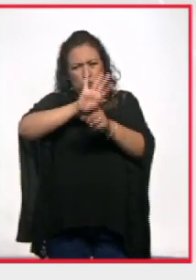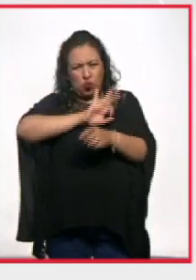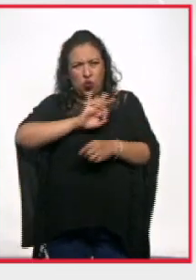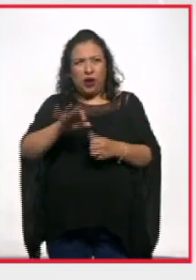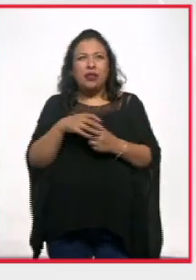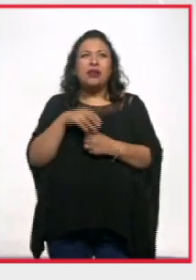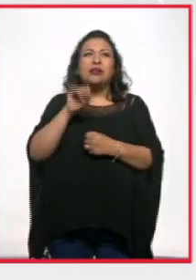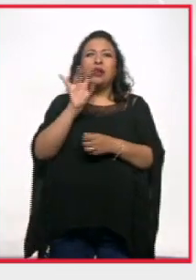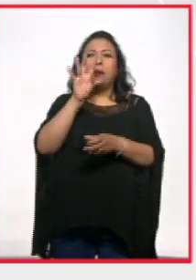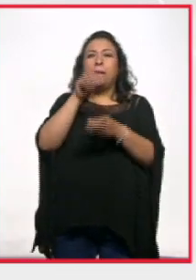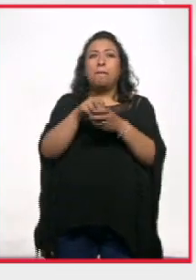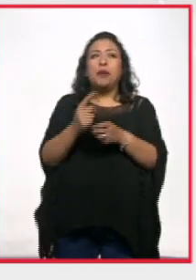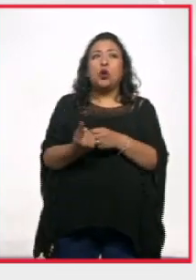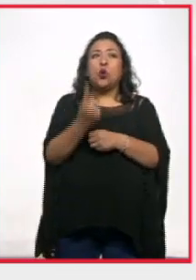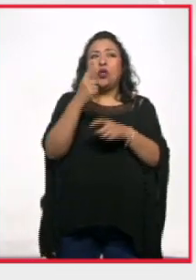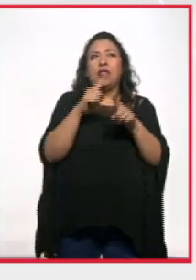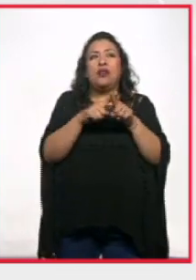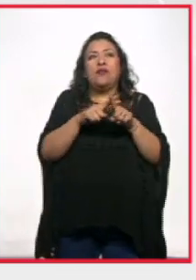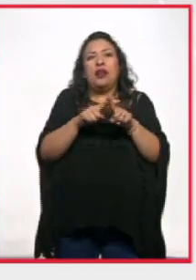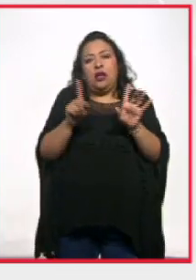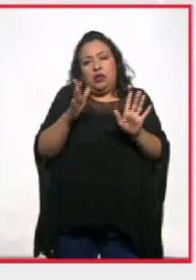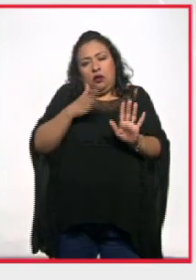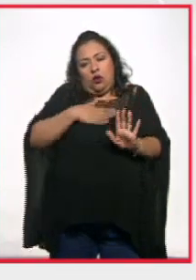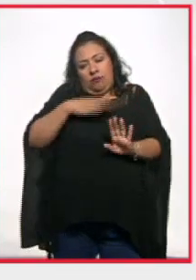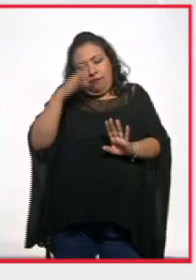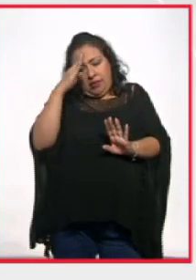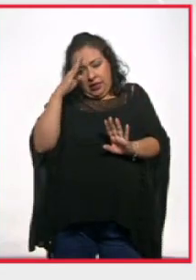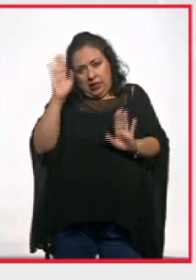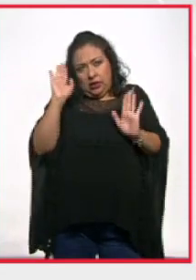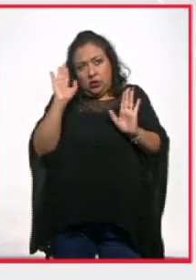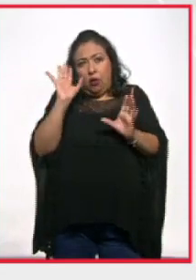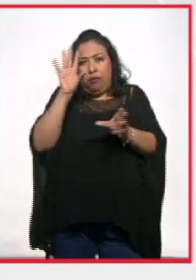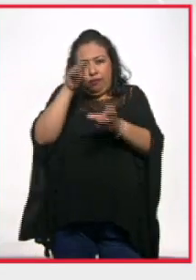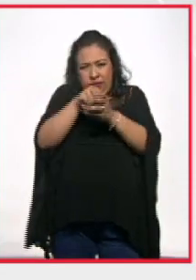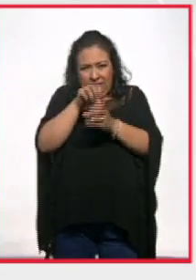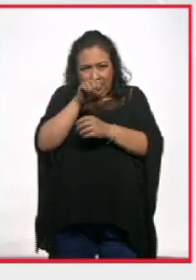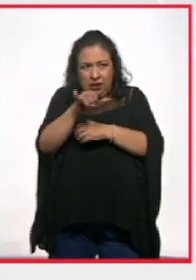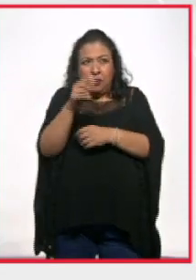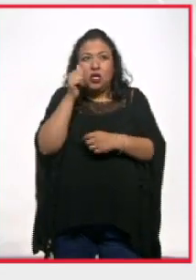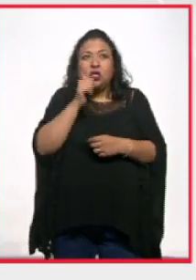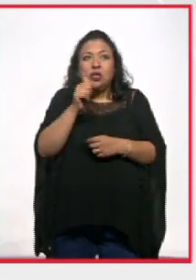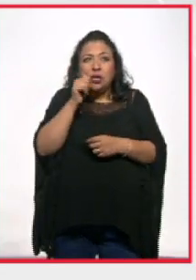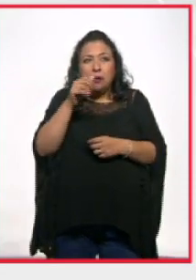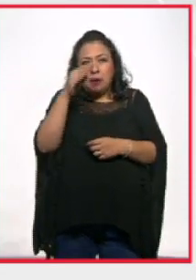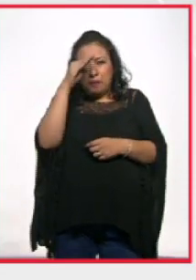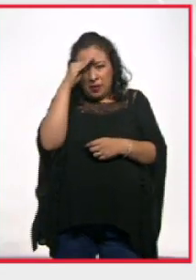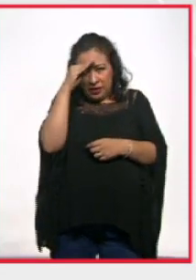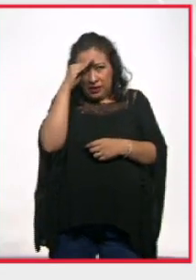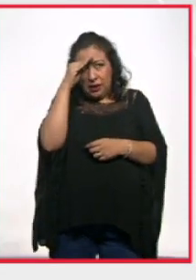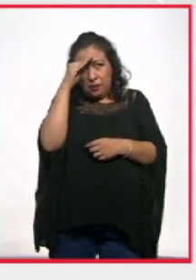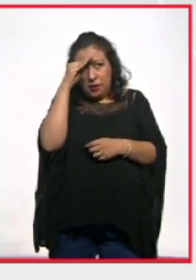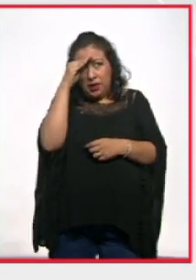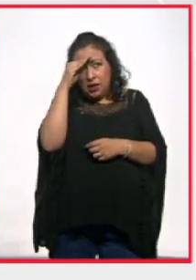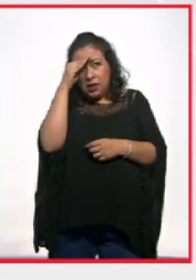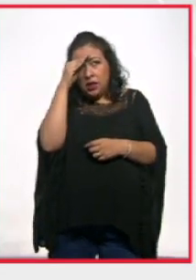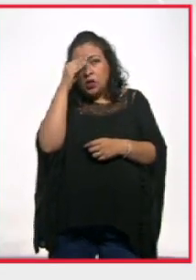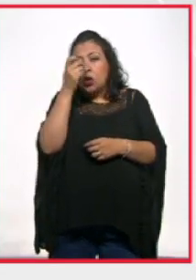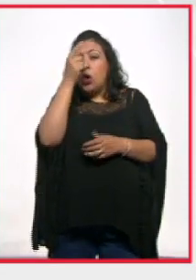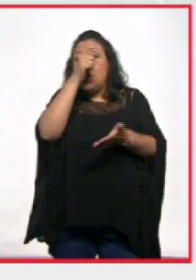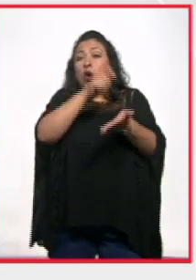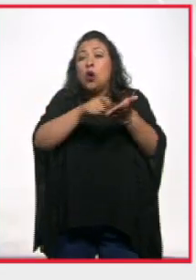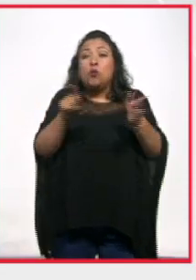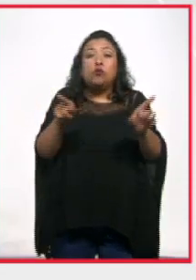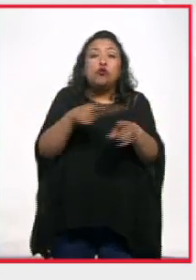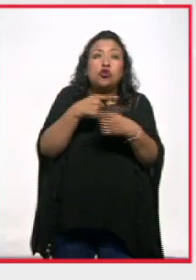Y sí, cabe decir todo, pero la única diferencia que diría yo es que cabe todo, pero siempre desde el pensamiento de la